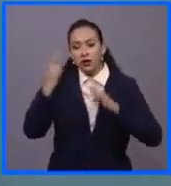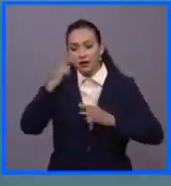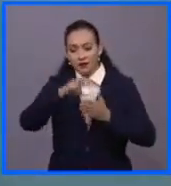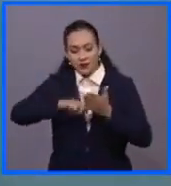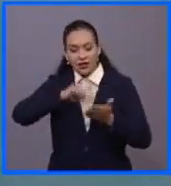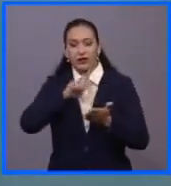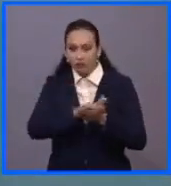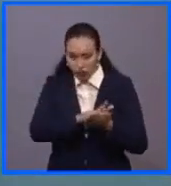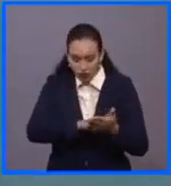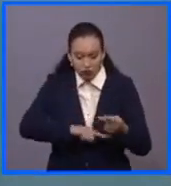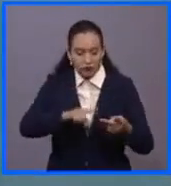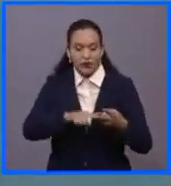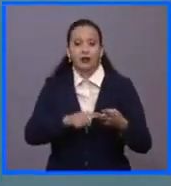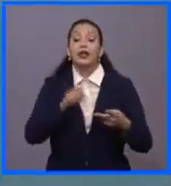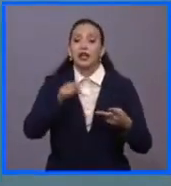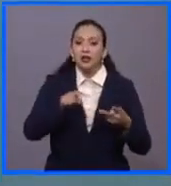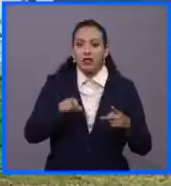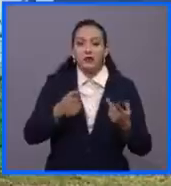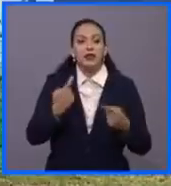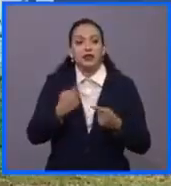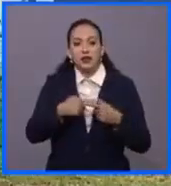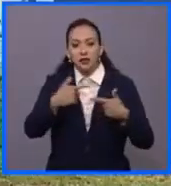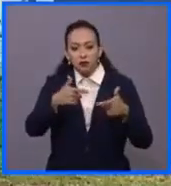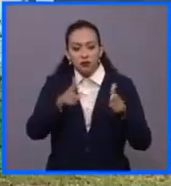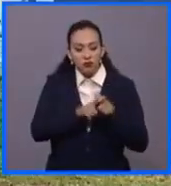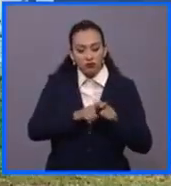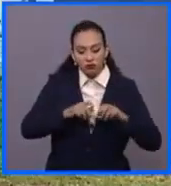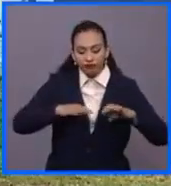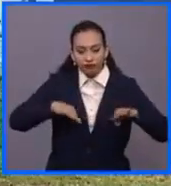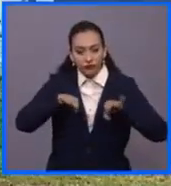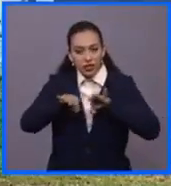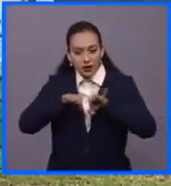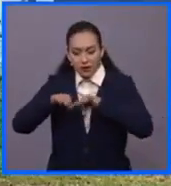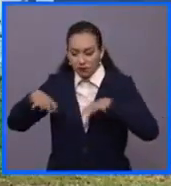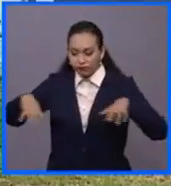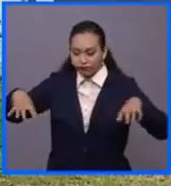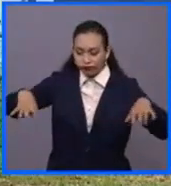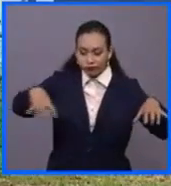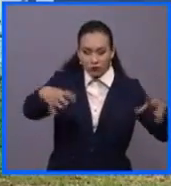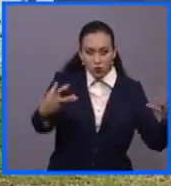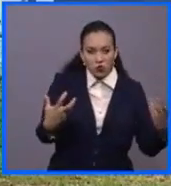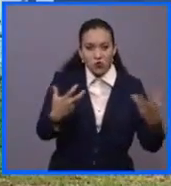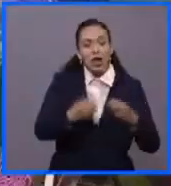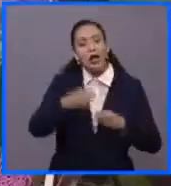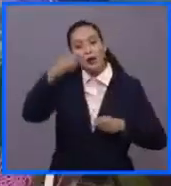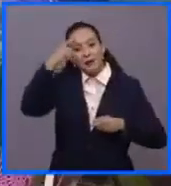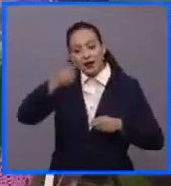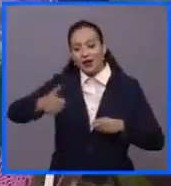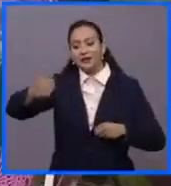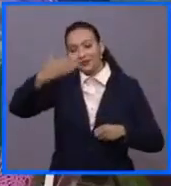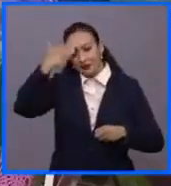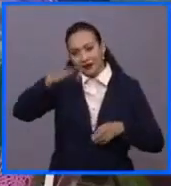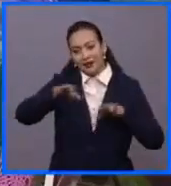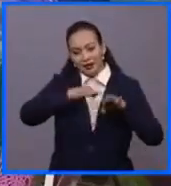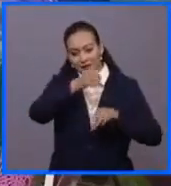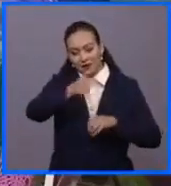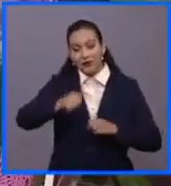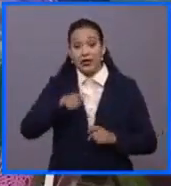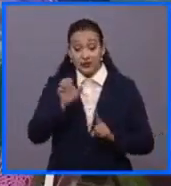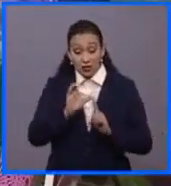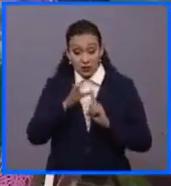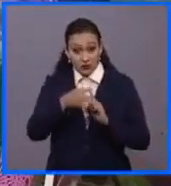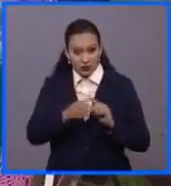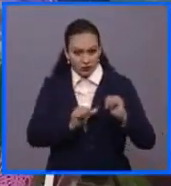como constituir los grupos de trabajo que considere necesarios en este caso para el desempeño de sus funciones. La comisión